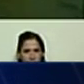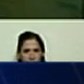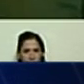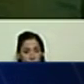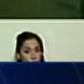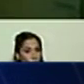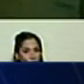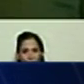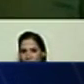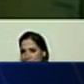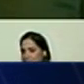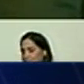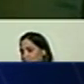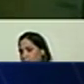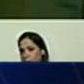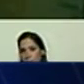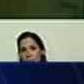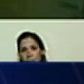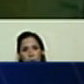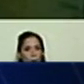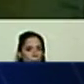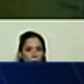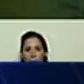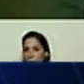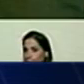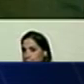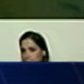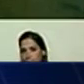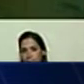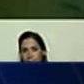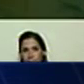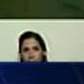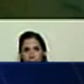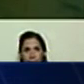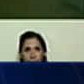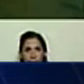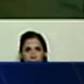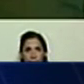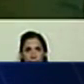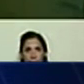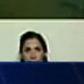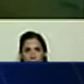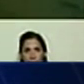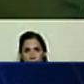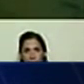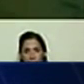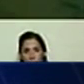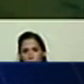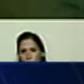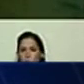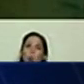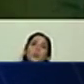a permitir, no lo vamos a permitir. Y alzamos hoy nuestra voz